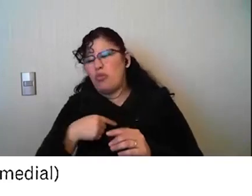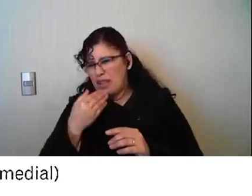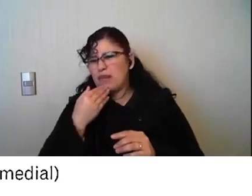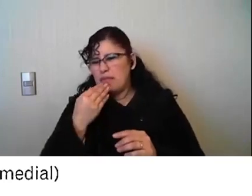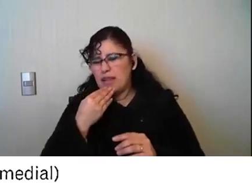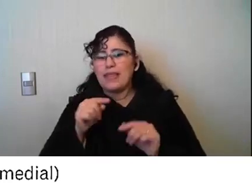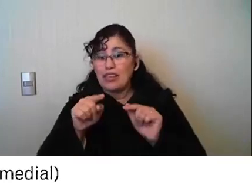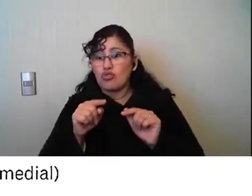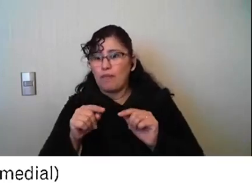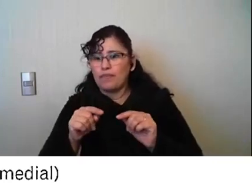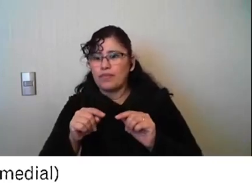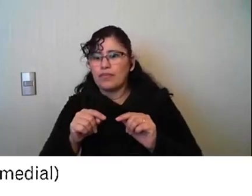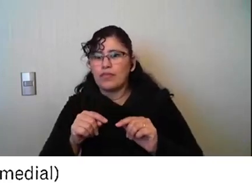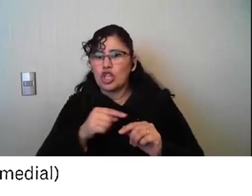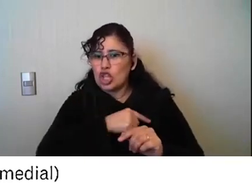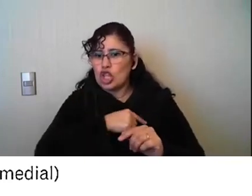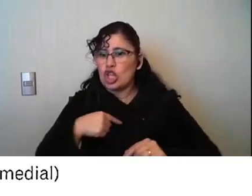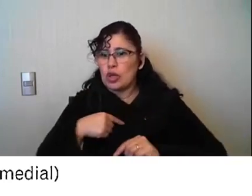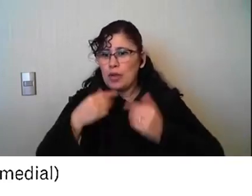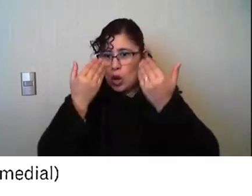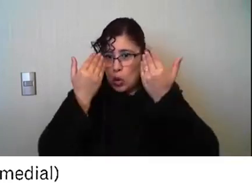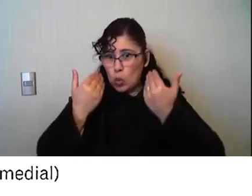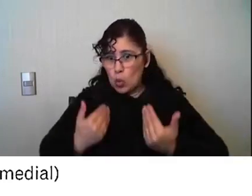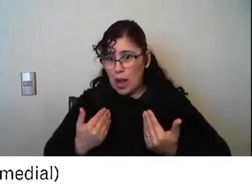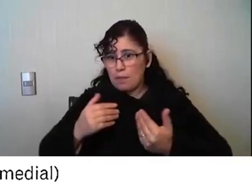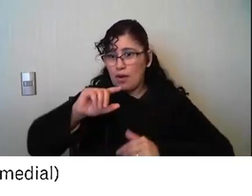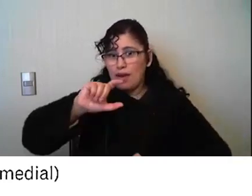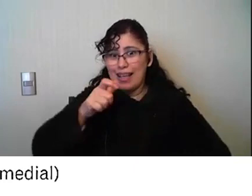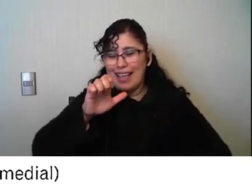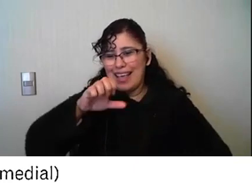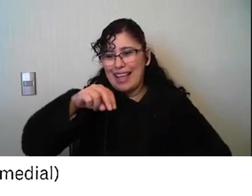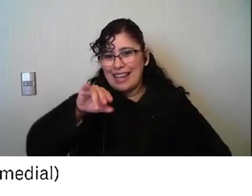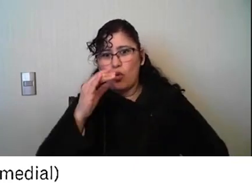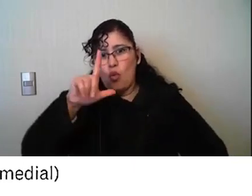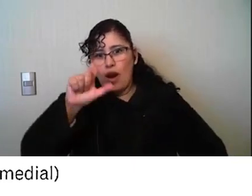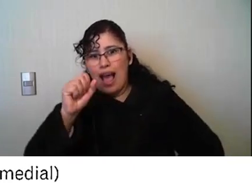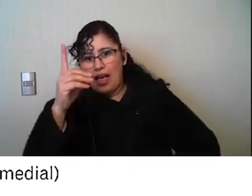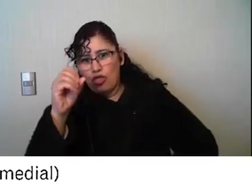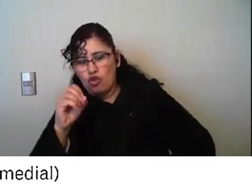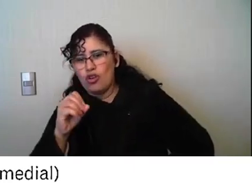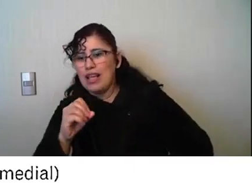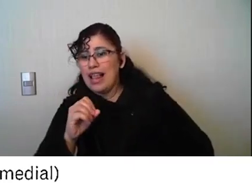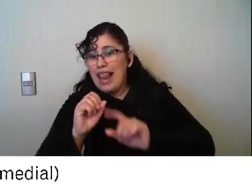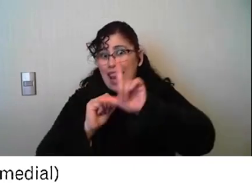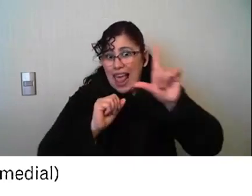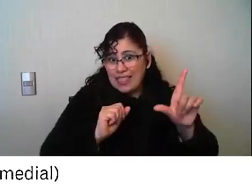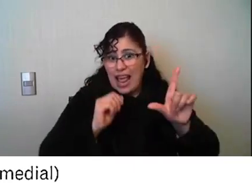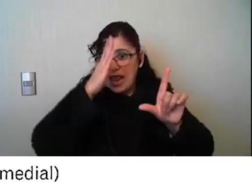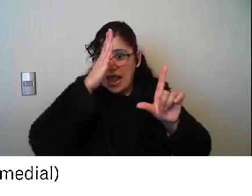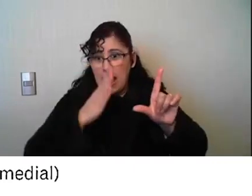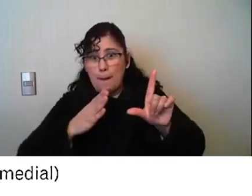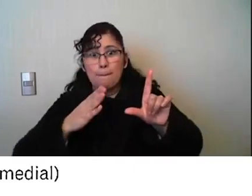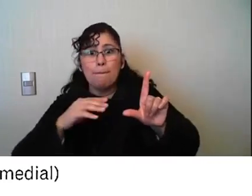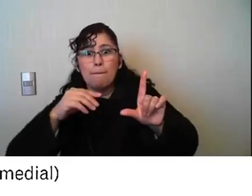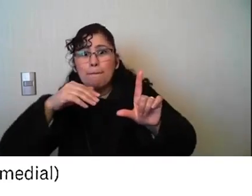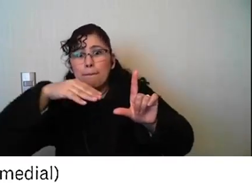cuerpos geniculados lateral y medial. Aquí tenemos el lateral y el medial. Recuerden que esto es lateral y esto es medial. Por